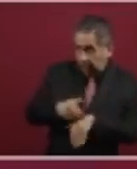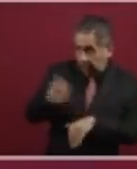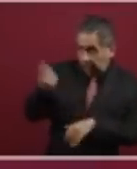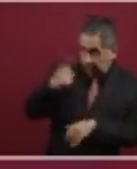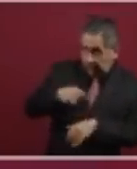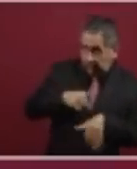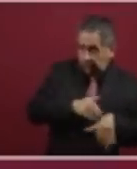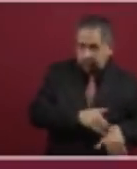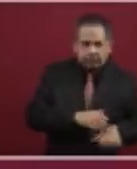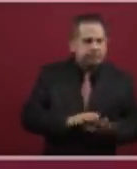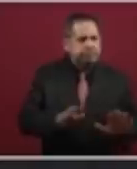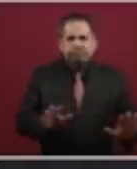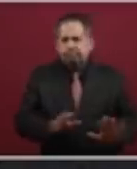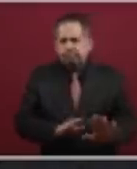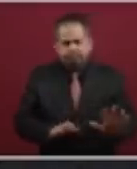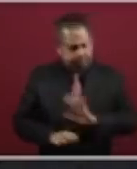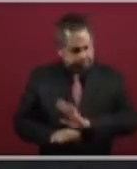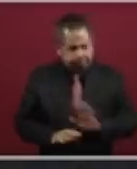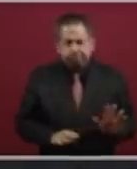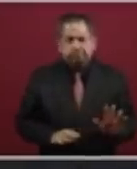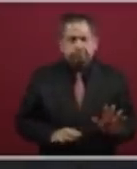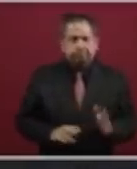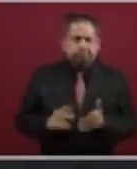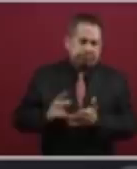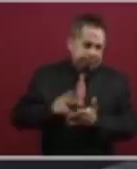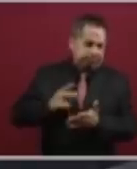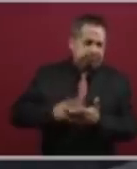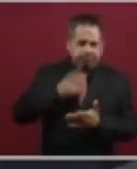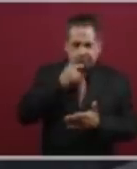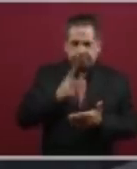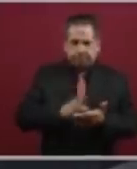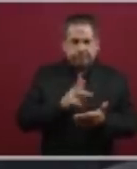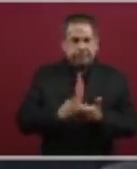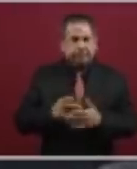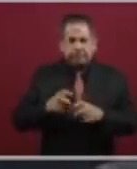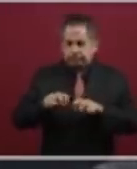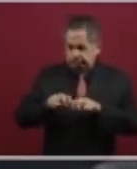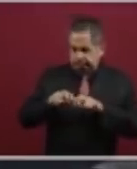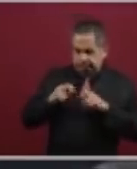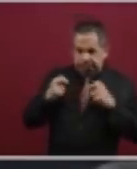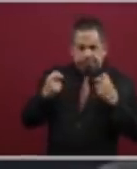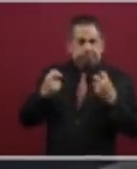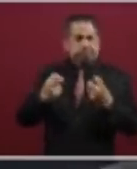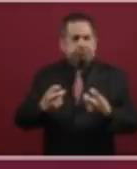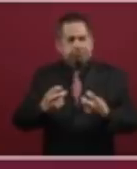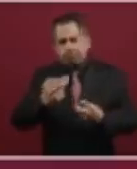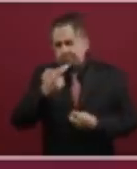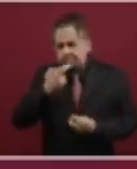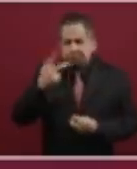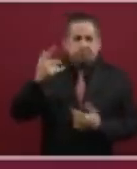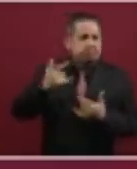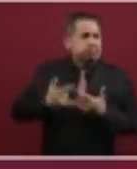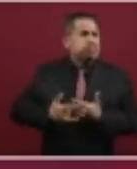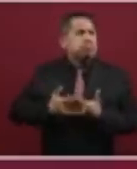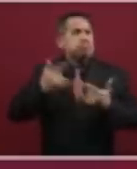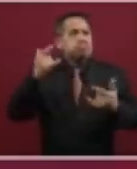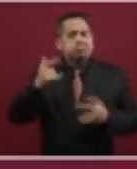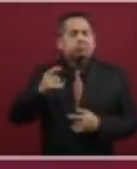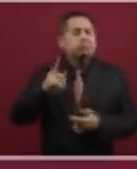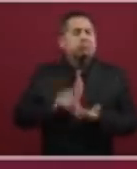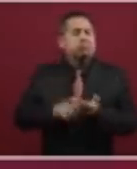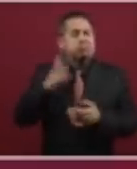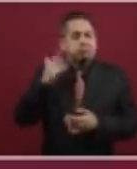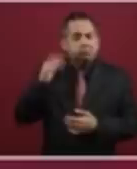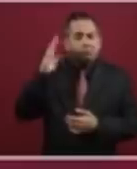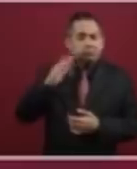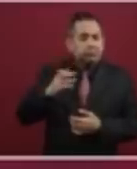Siempre lo he dicho y lo repito ahora, el mejor gabinete que ha habido en la historia fue el gabinete